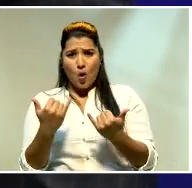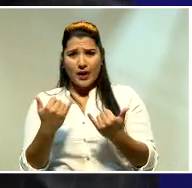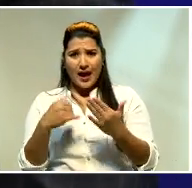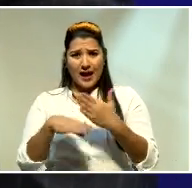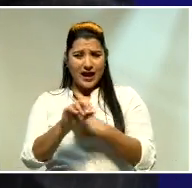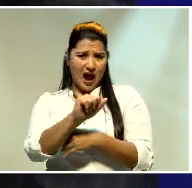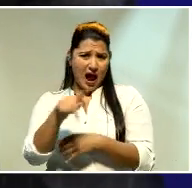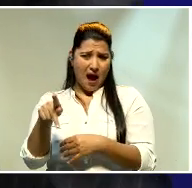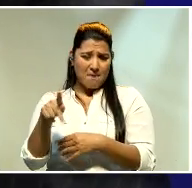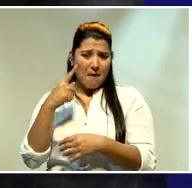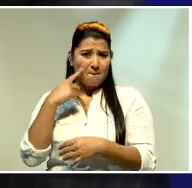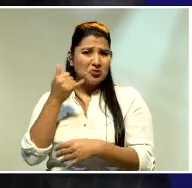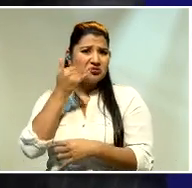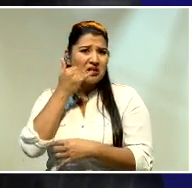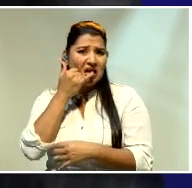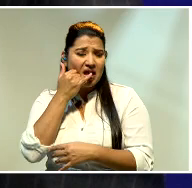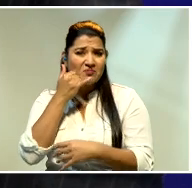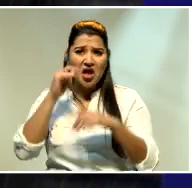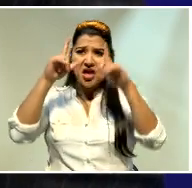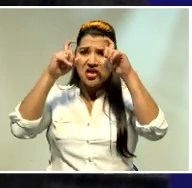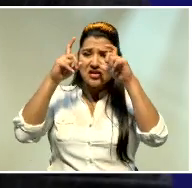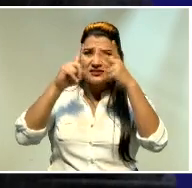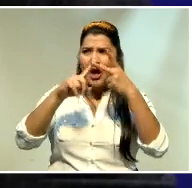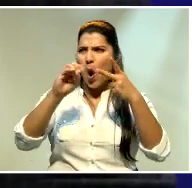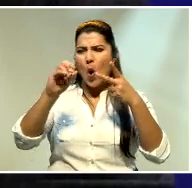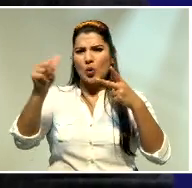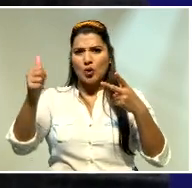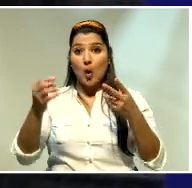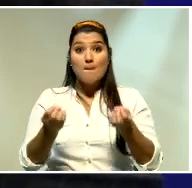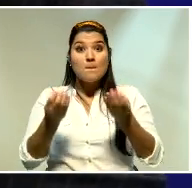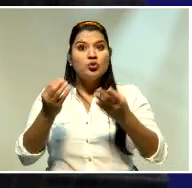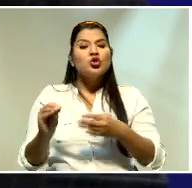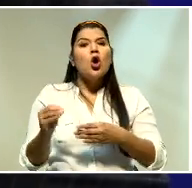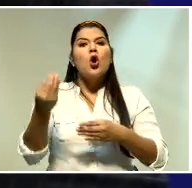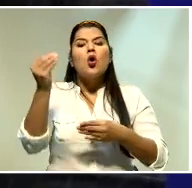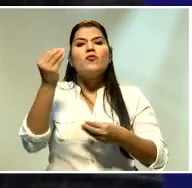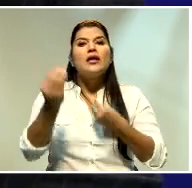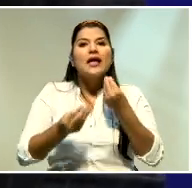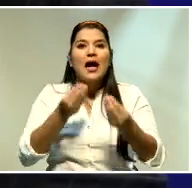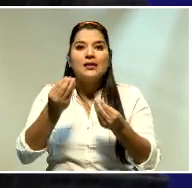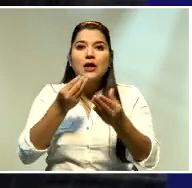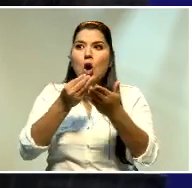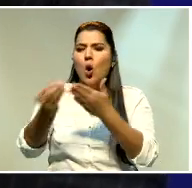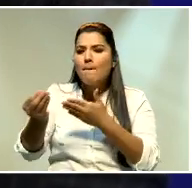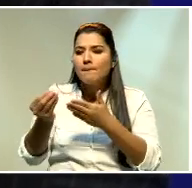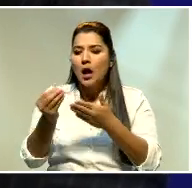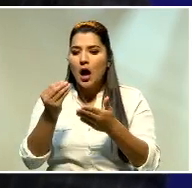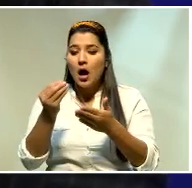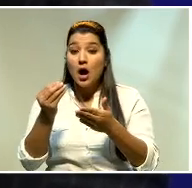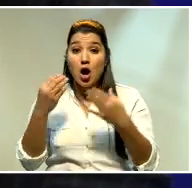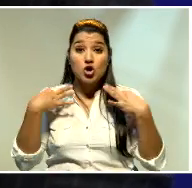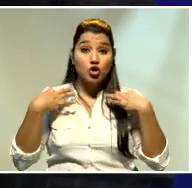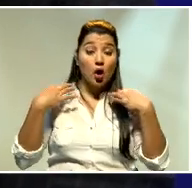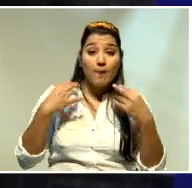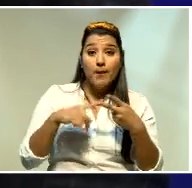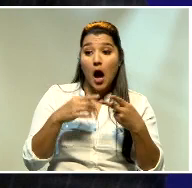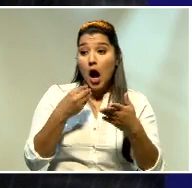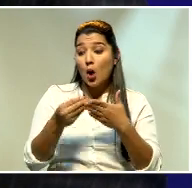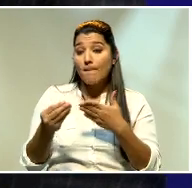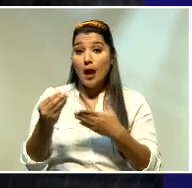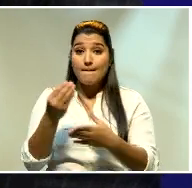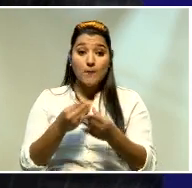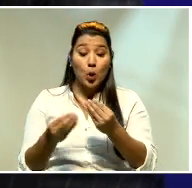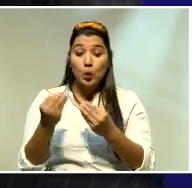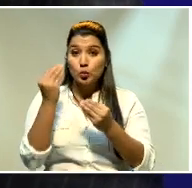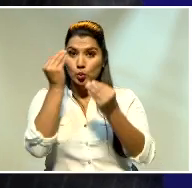del teléfono, en el Instagram o el otro, muchos de los jóvenes lo que están viendo es para comprar ropa, para comprar productos